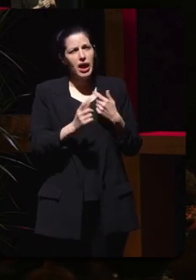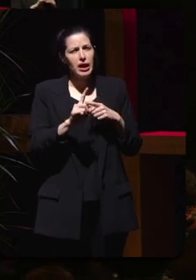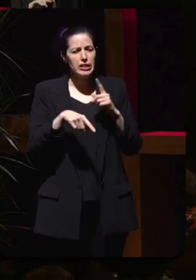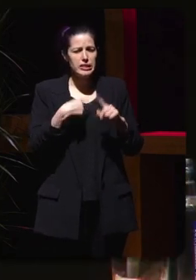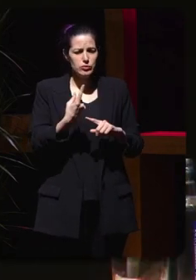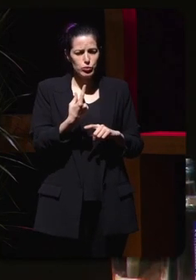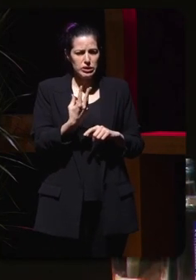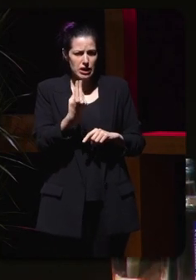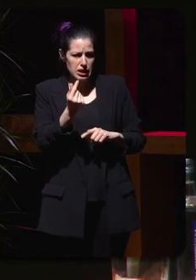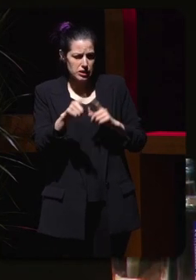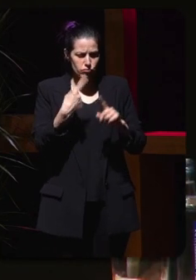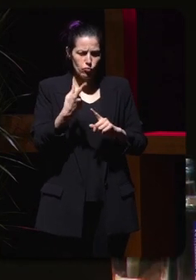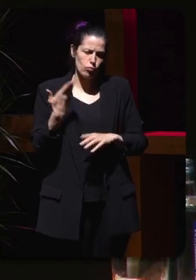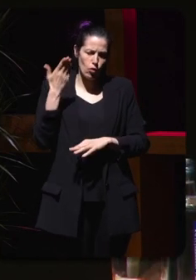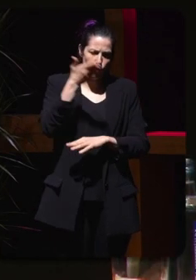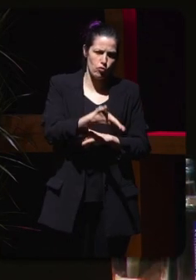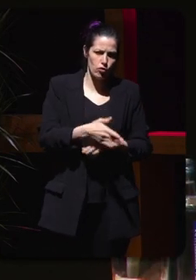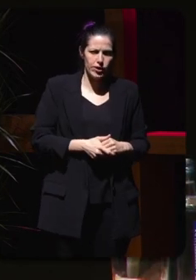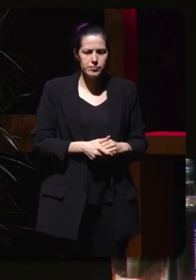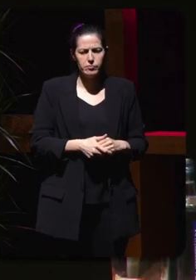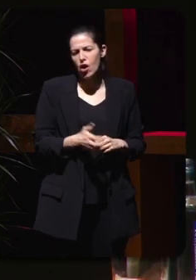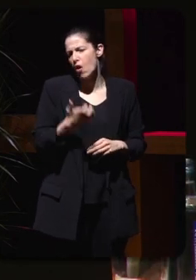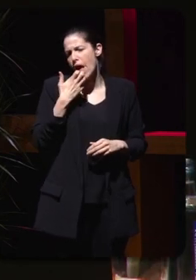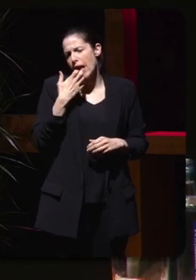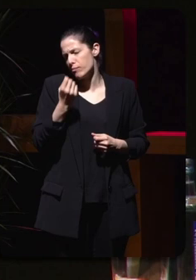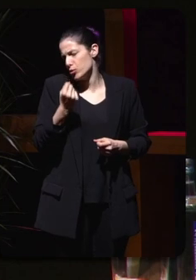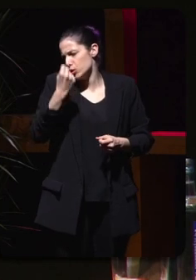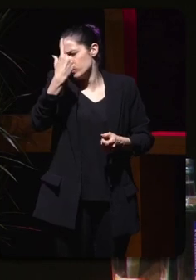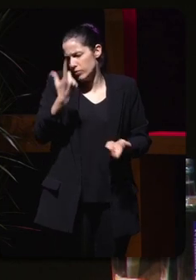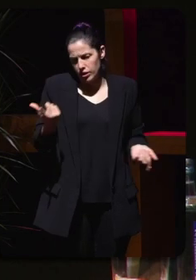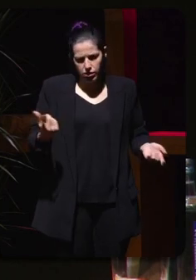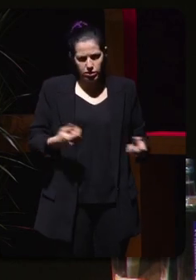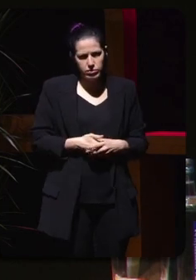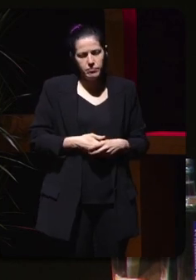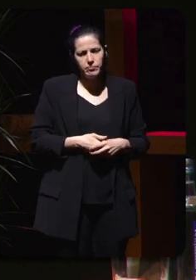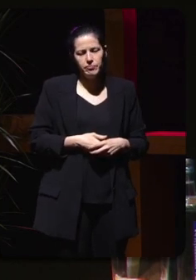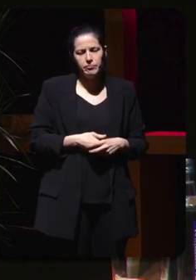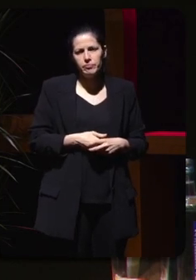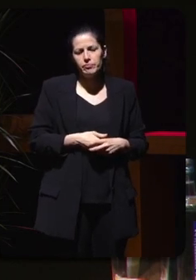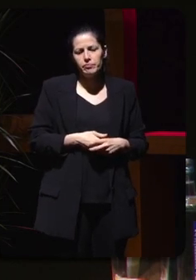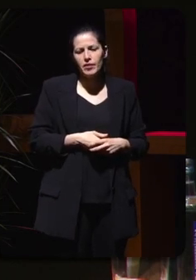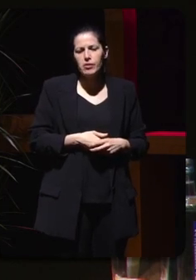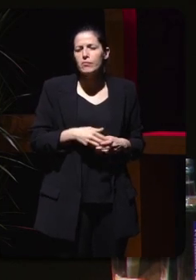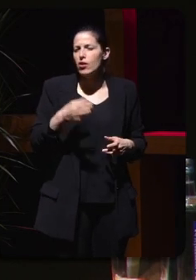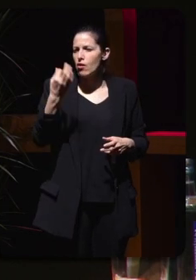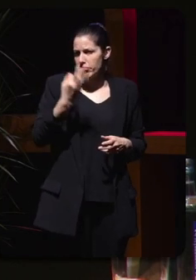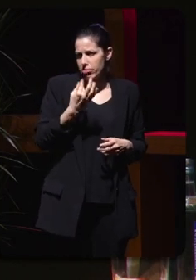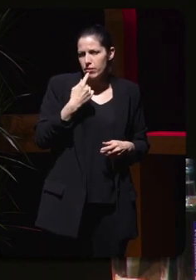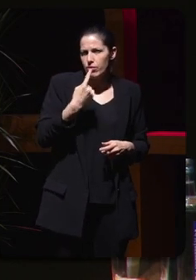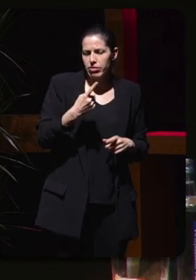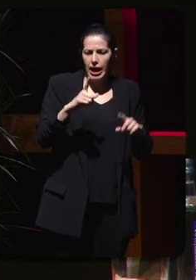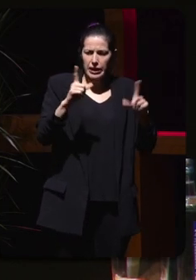al cabo de tres días fui. Y quiero decir, para no alargarme más, tengo muchos más ejemplos, ¿eh? Como estos. Lo que sí tengo que decir es que en Televisión